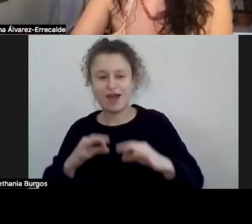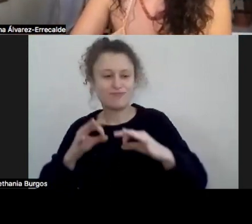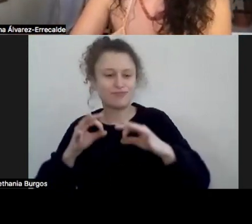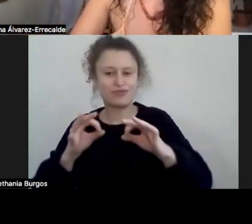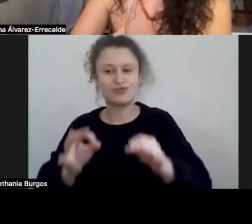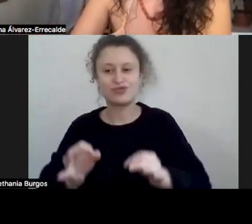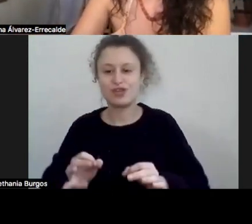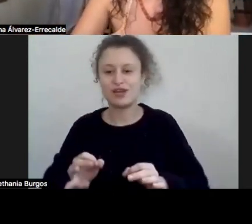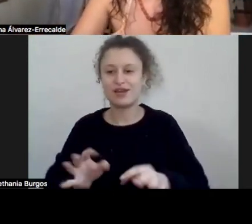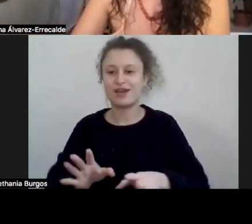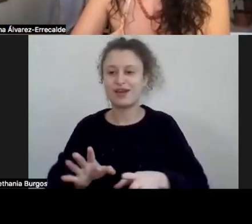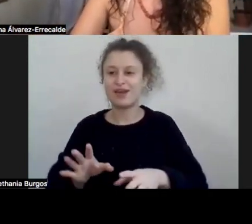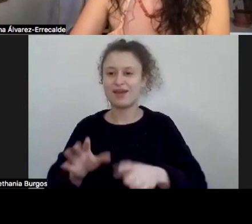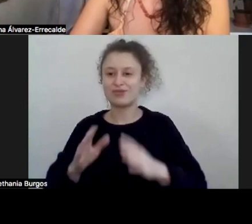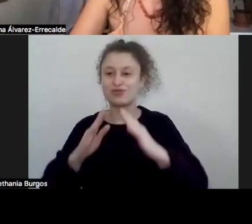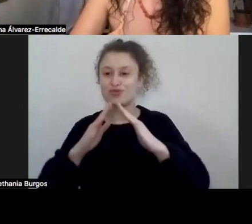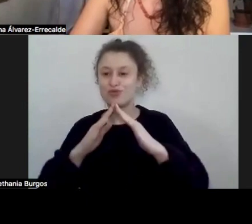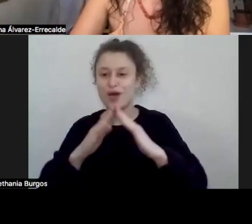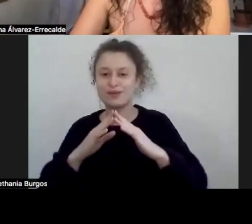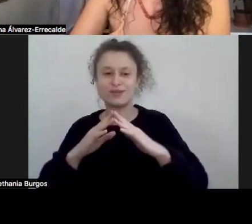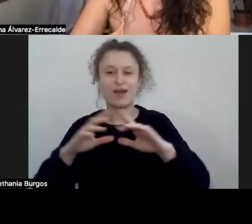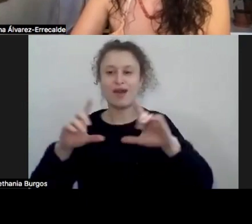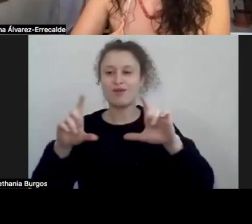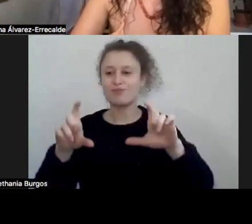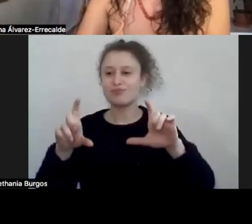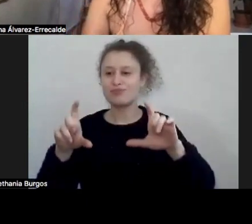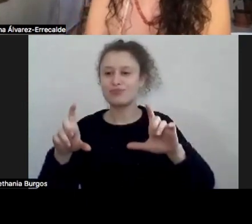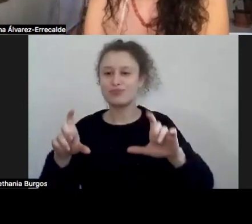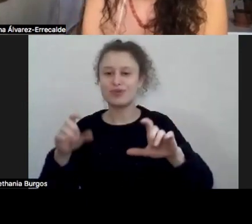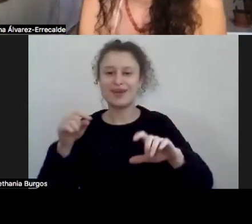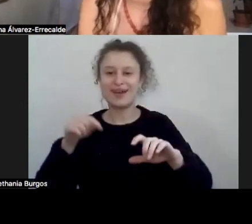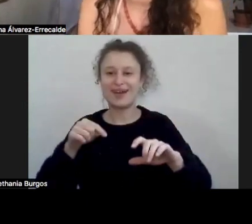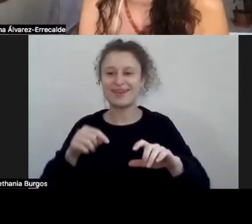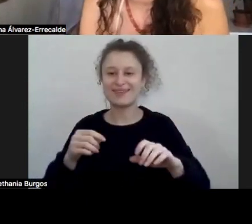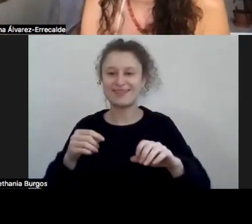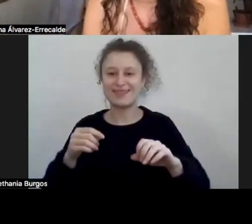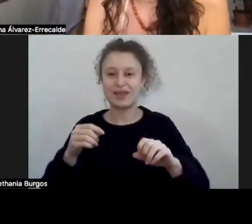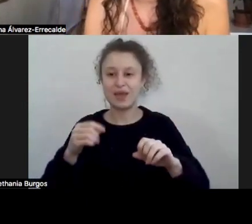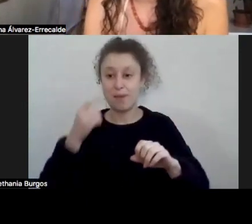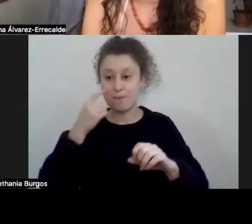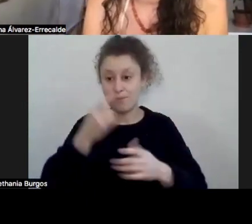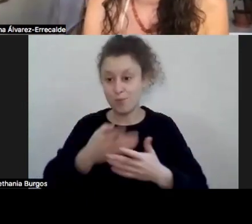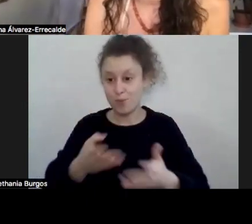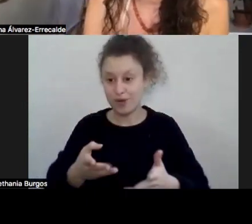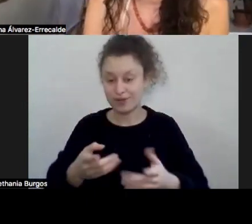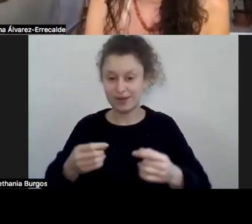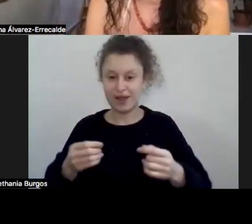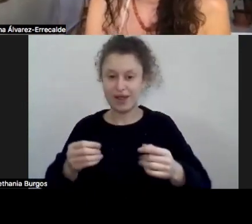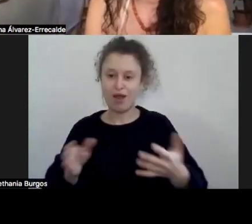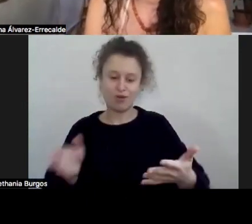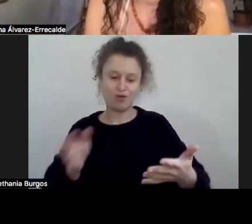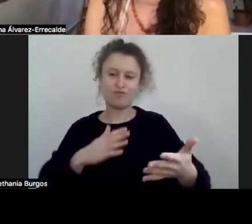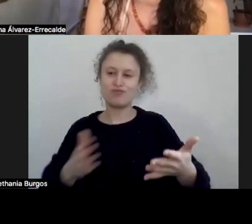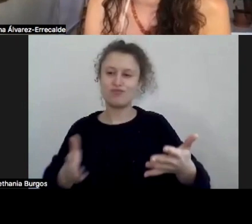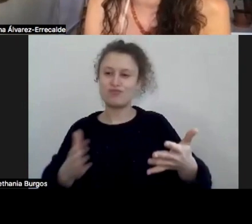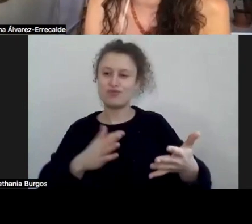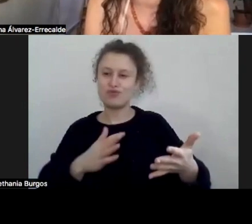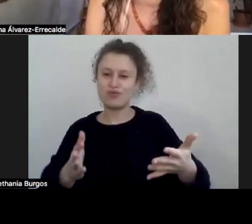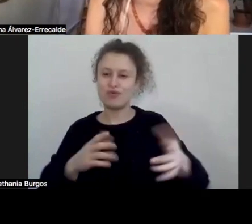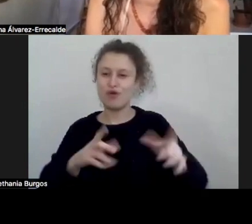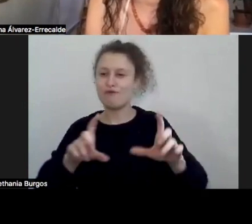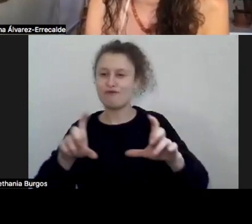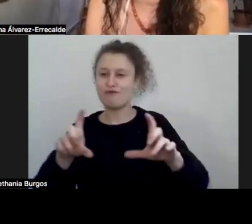mostró cómo toca la guitarra. Y claro, al sacar el álbum de fotos, yo veía que había muchas fotos